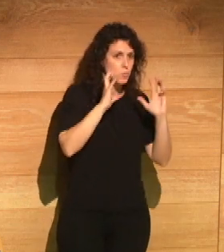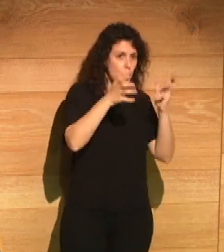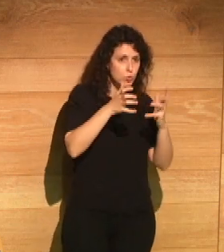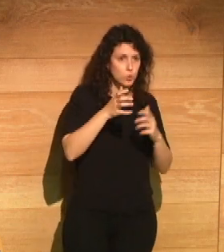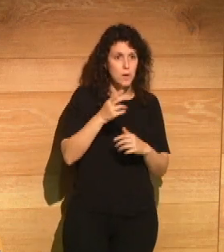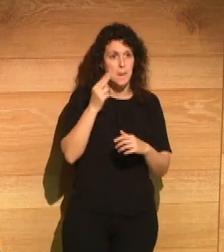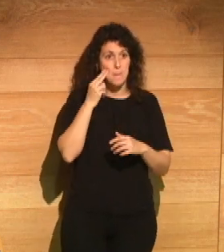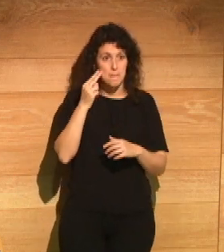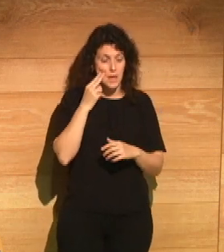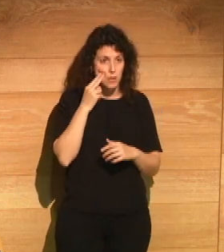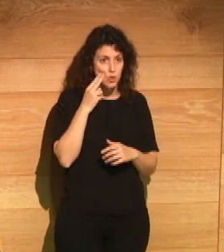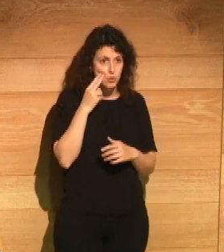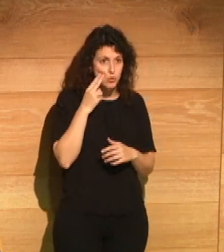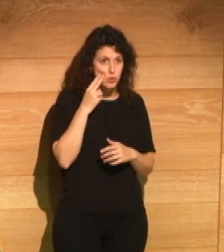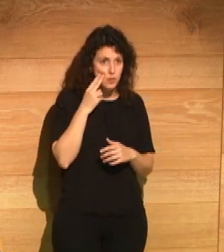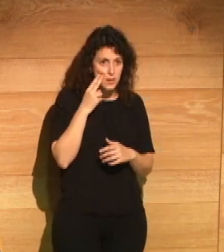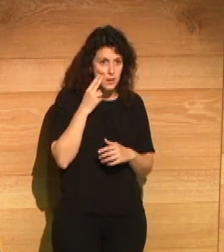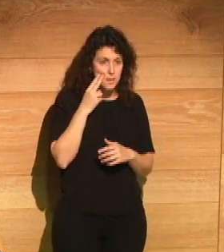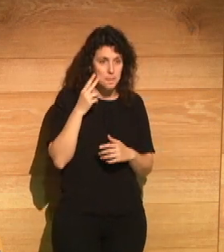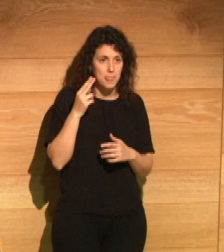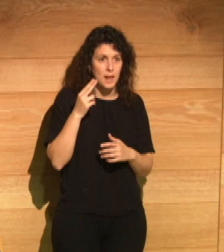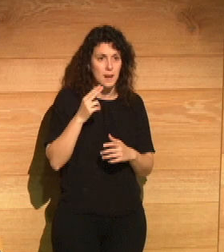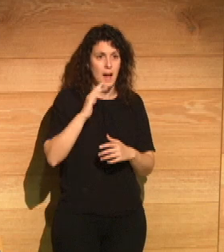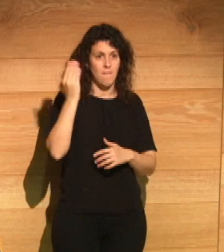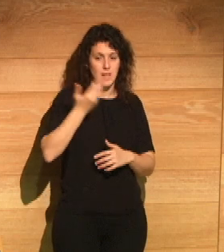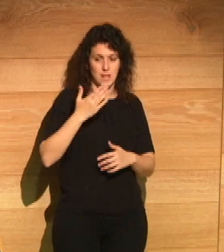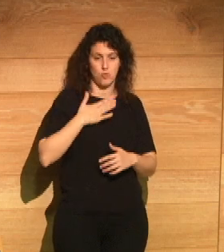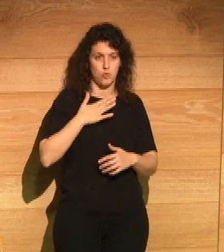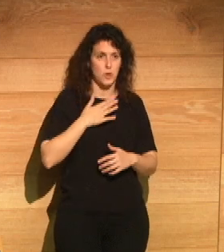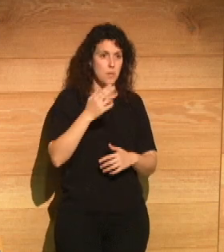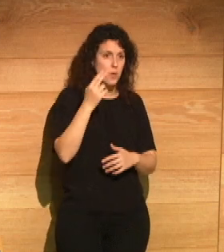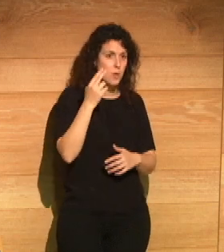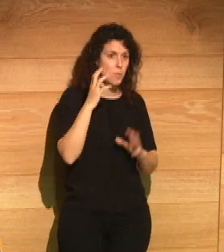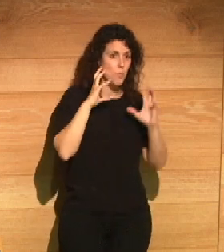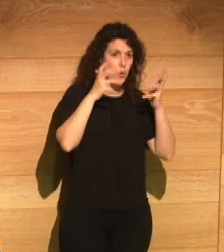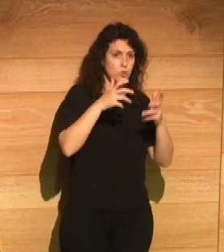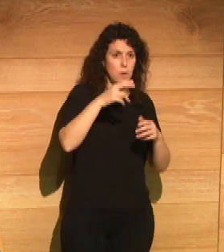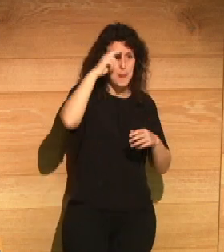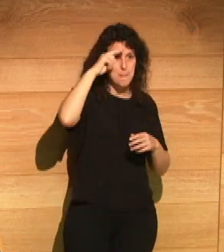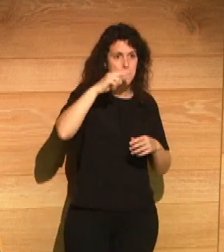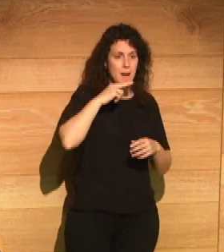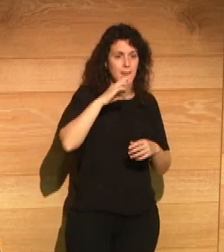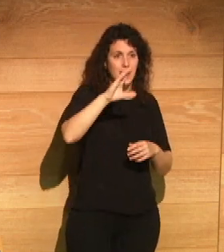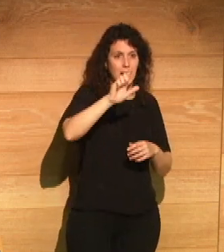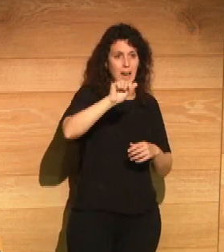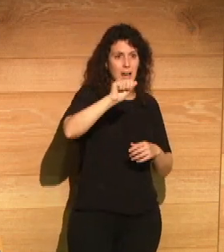los monstruos que nos habitan a nosotros mismos, digamos al monstruo del padre de Claudia, que es el monstruo de la violencia, ¿verdad?